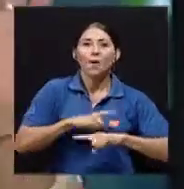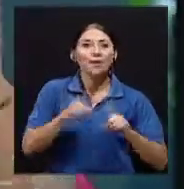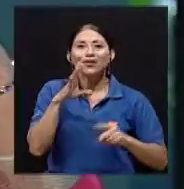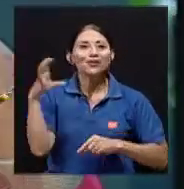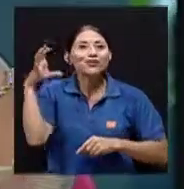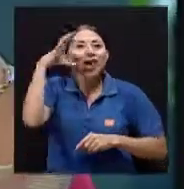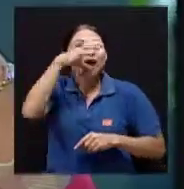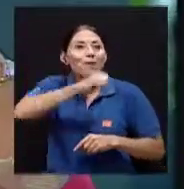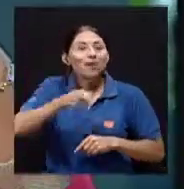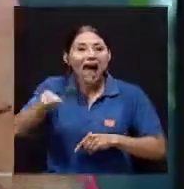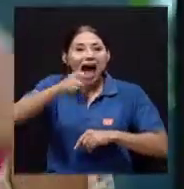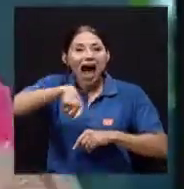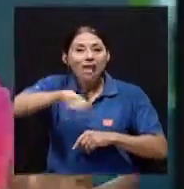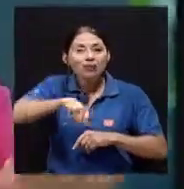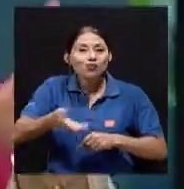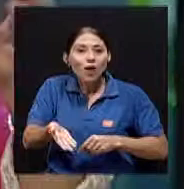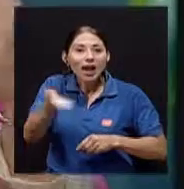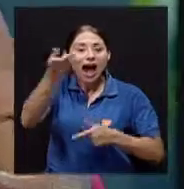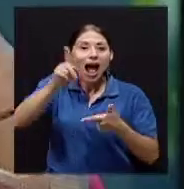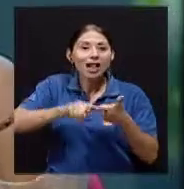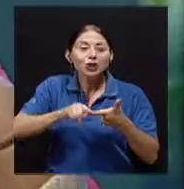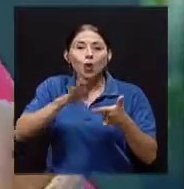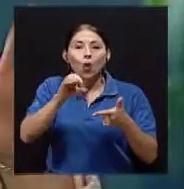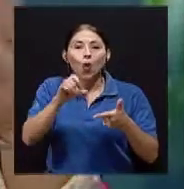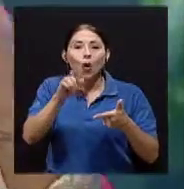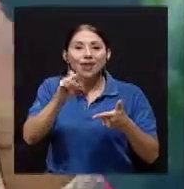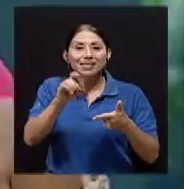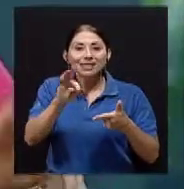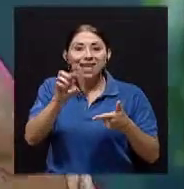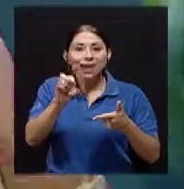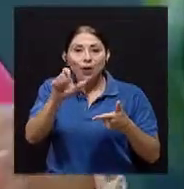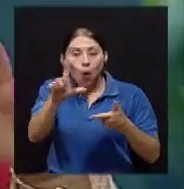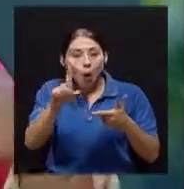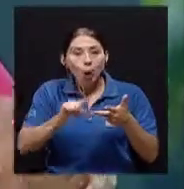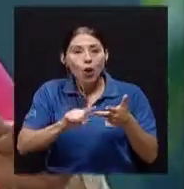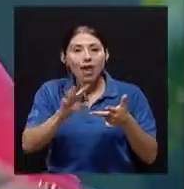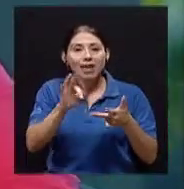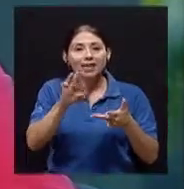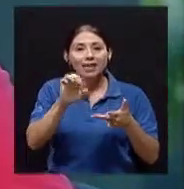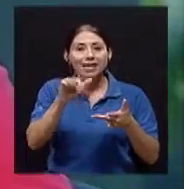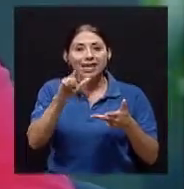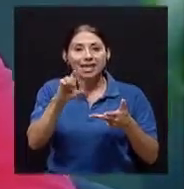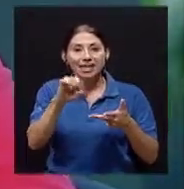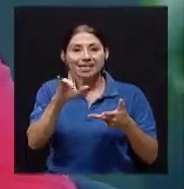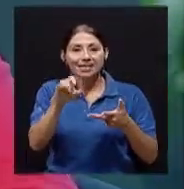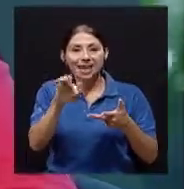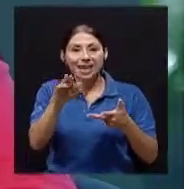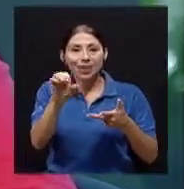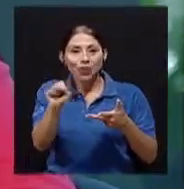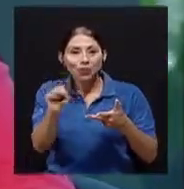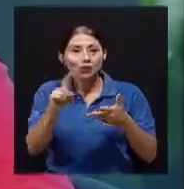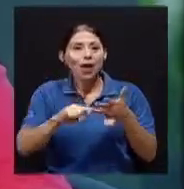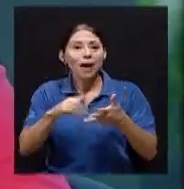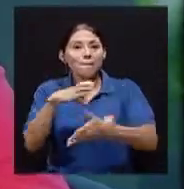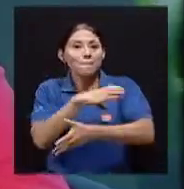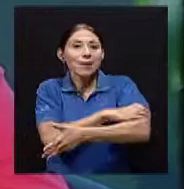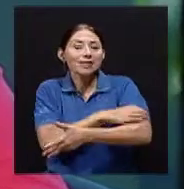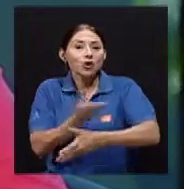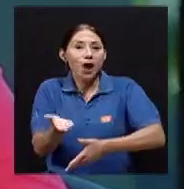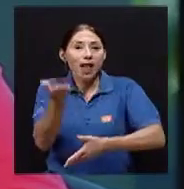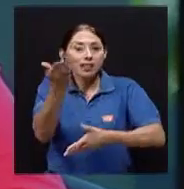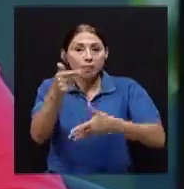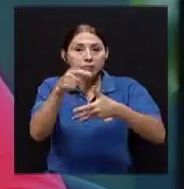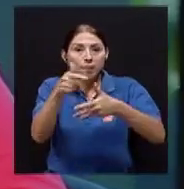azúcar puede estar alto, de que está el colesterol alto, ¿verdad? Y que esa serie de factores, ¿verdad? La presión alta, podrían estar generando a